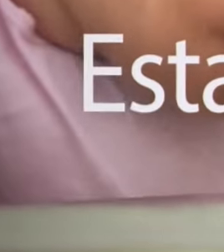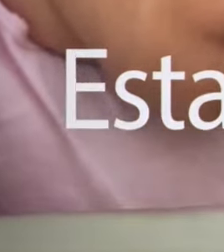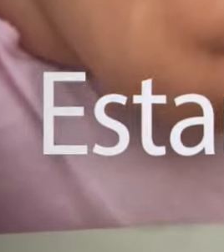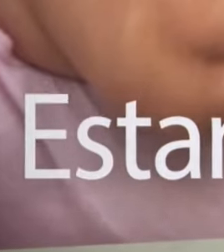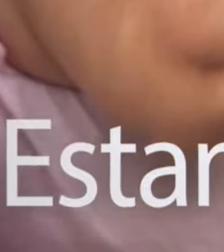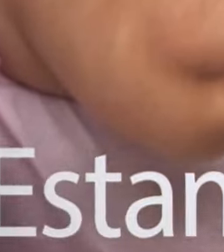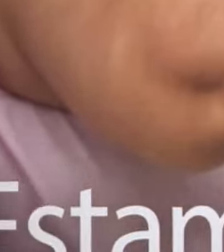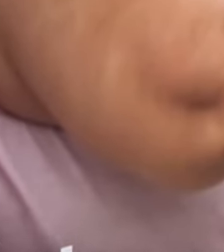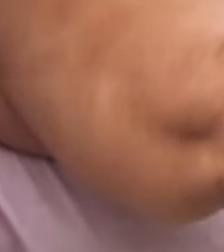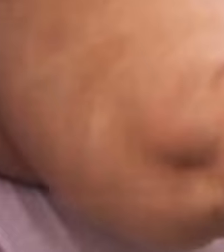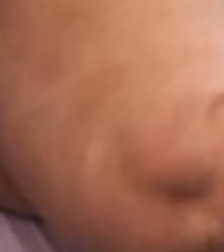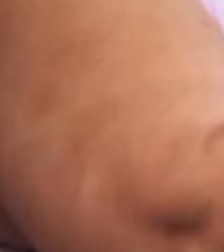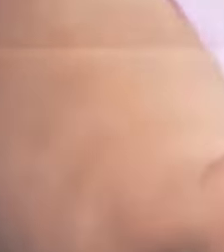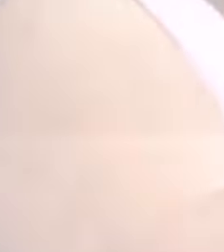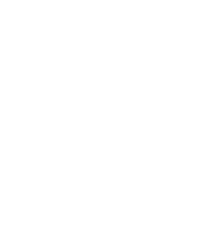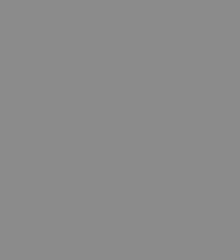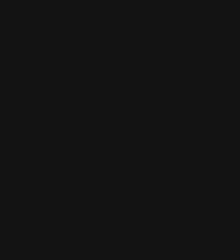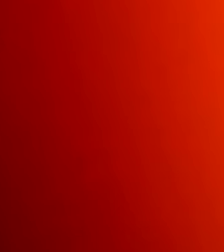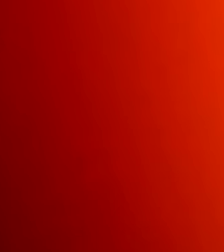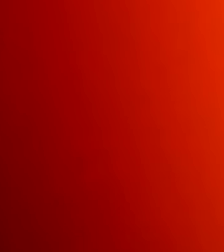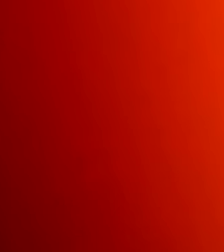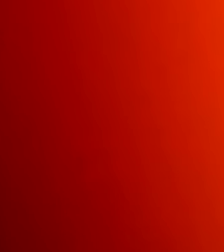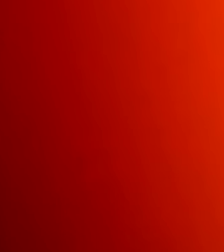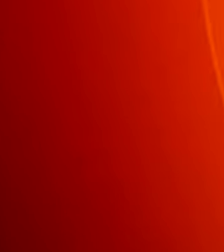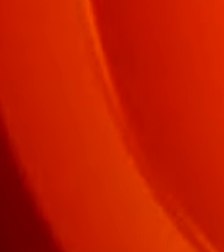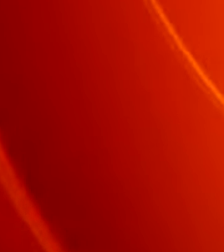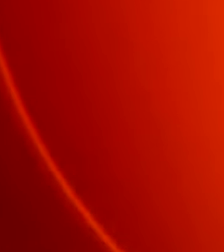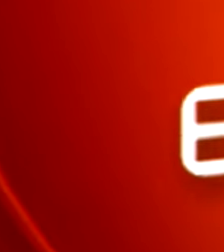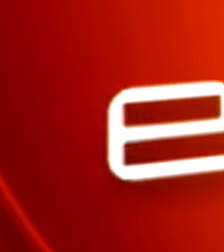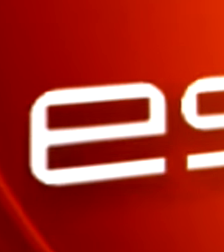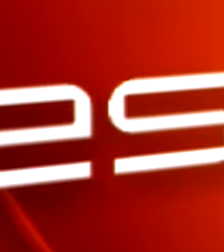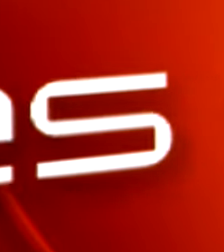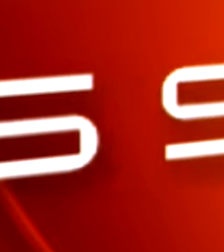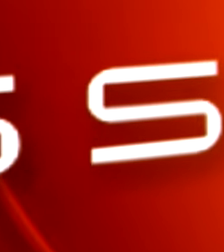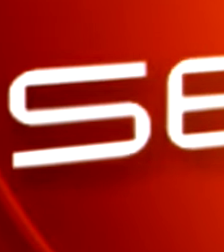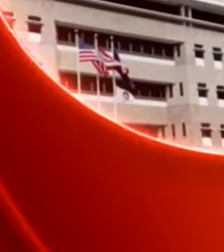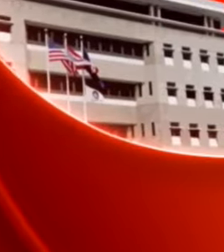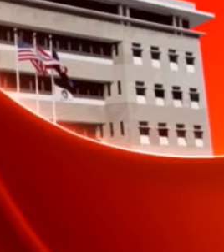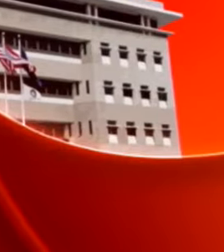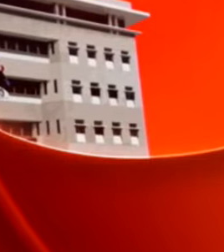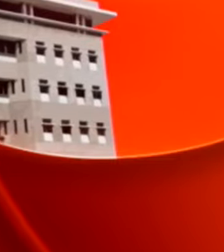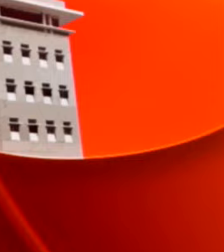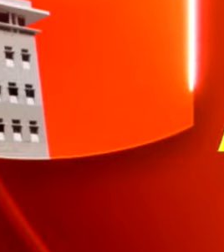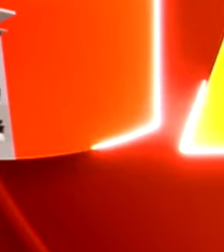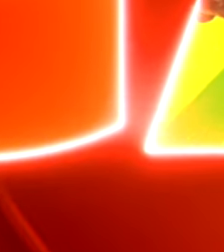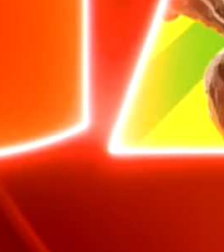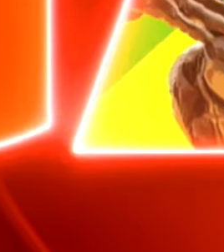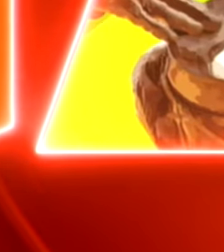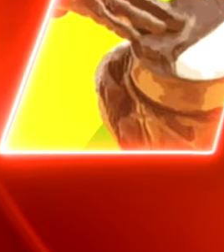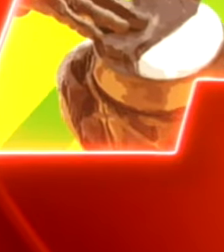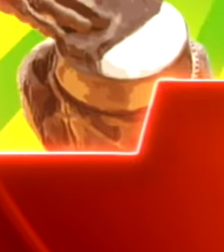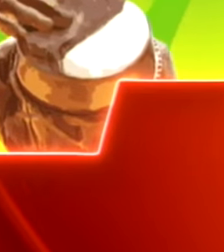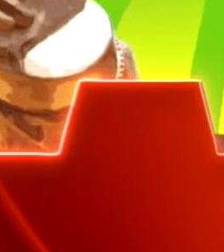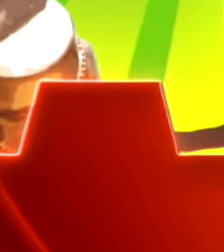ciudad. Honrando nuestra visión, Caguas continuará siendo una ciudad vibrante, segura, bella y ordenada, donde la